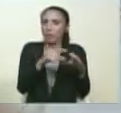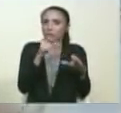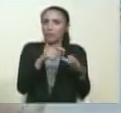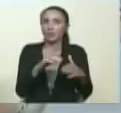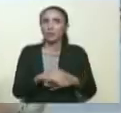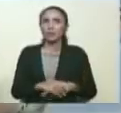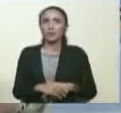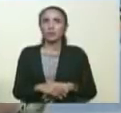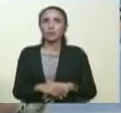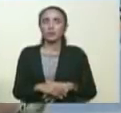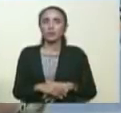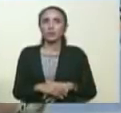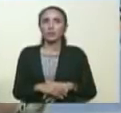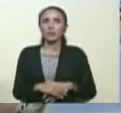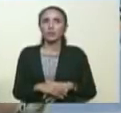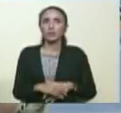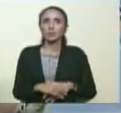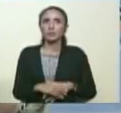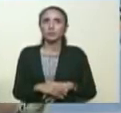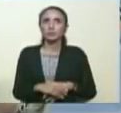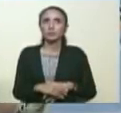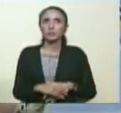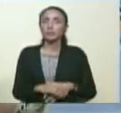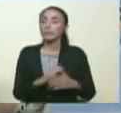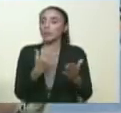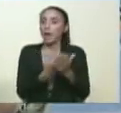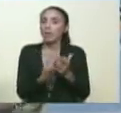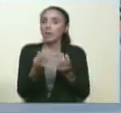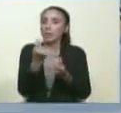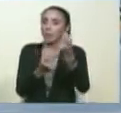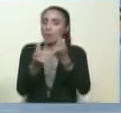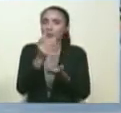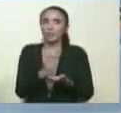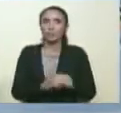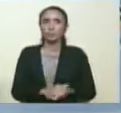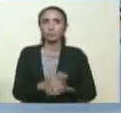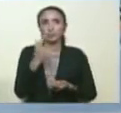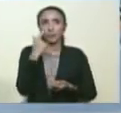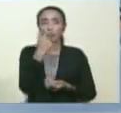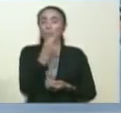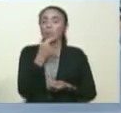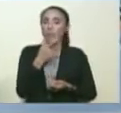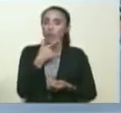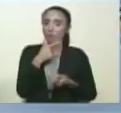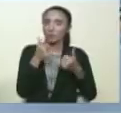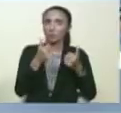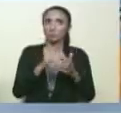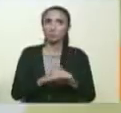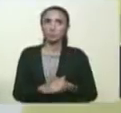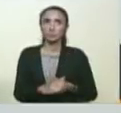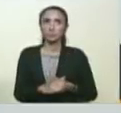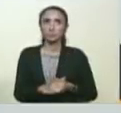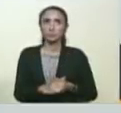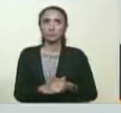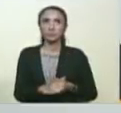Sólida. Hasta en bolívares. Aquí está, miren, muy bonito de paso. Aquí